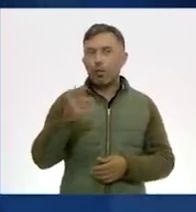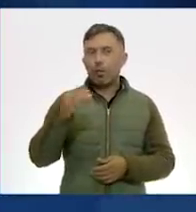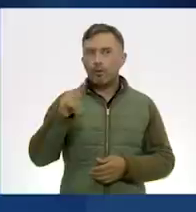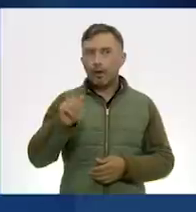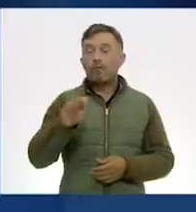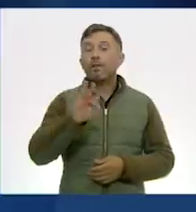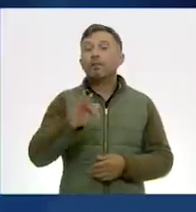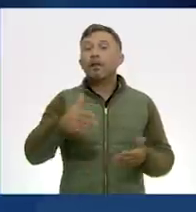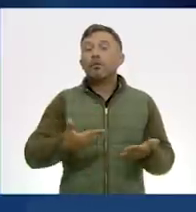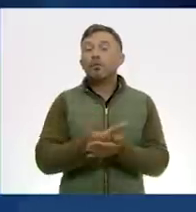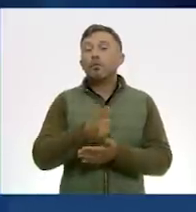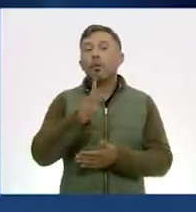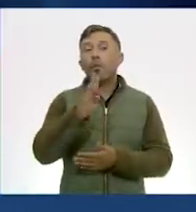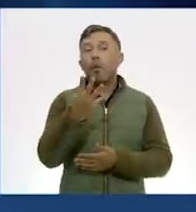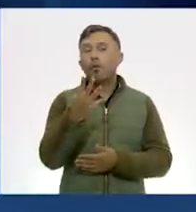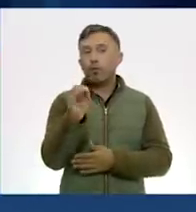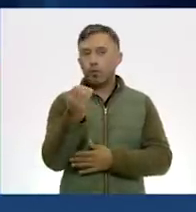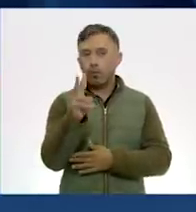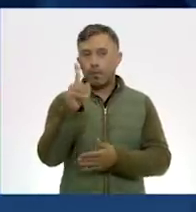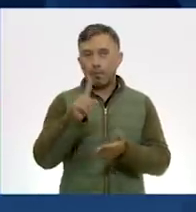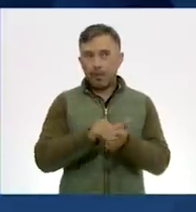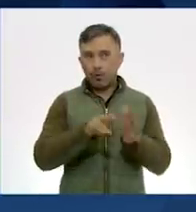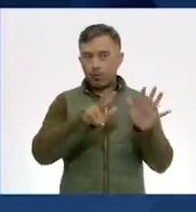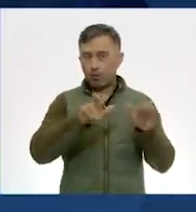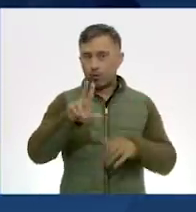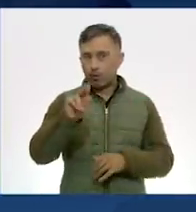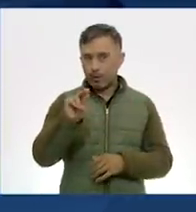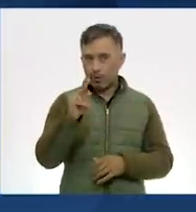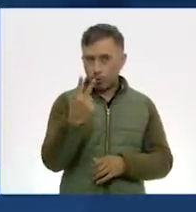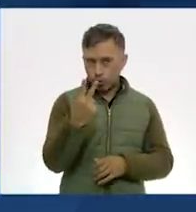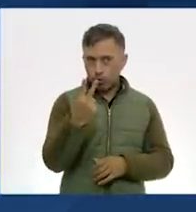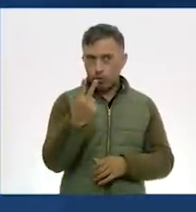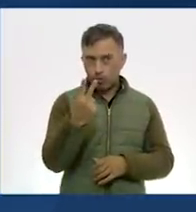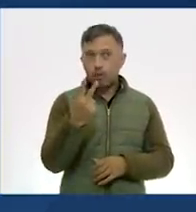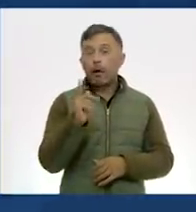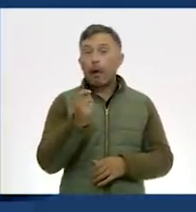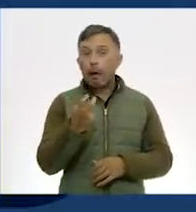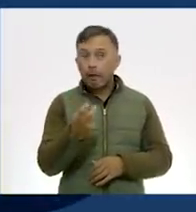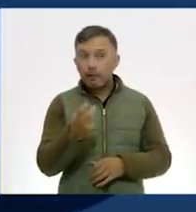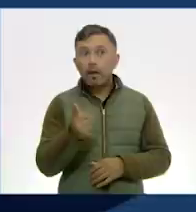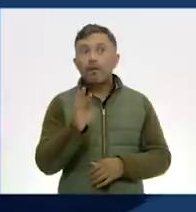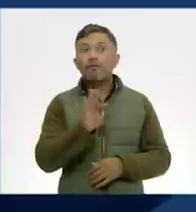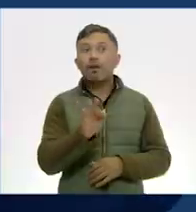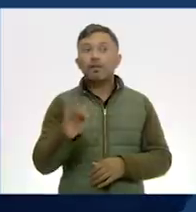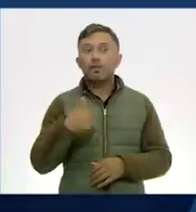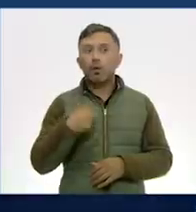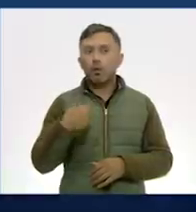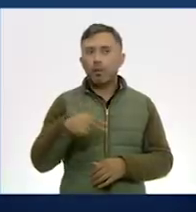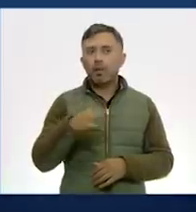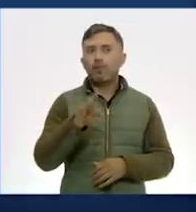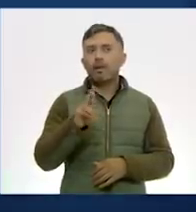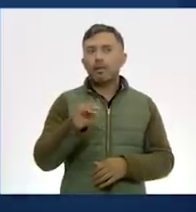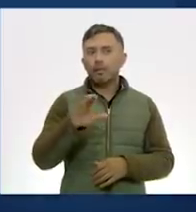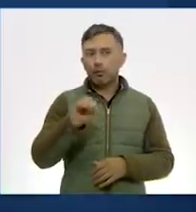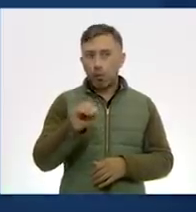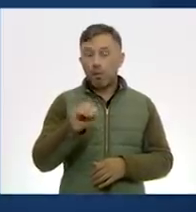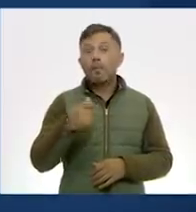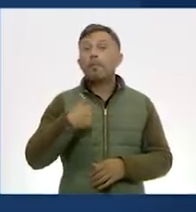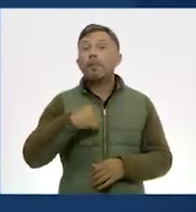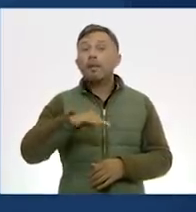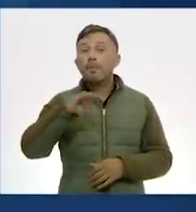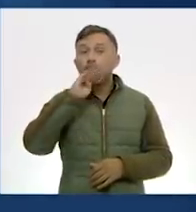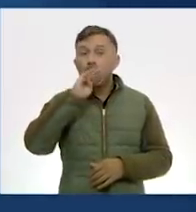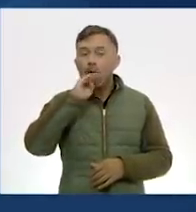de 1882, correspondiéndome por la fecha el nombre de Francisco. Mi madre, que no